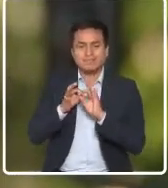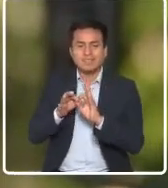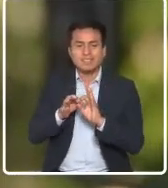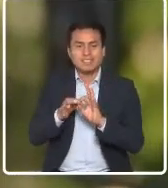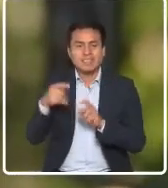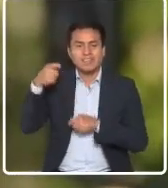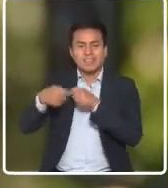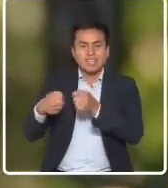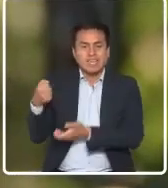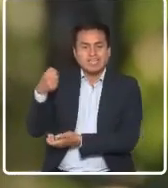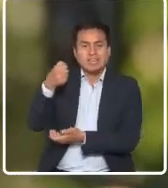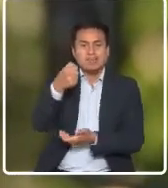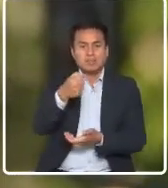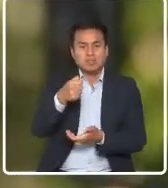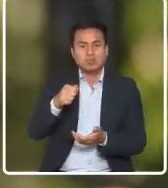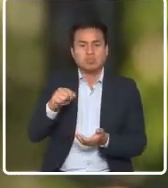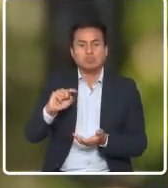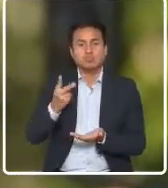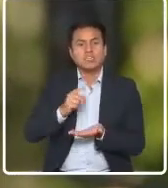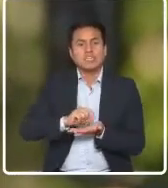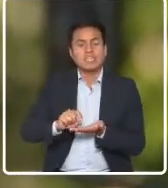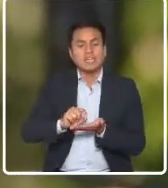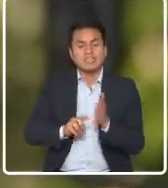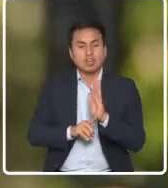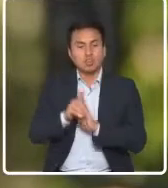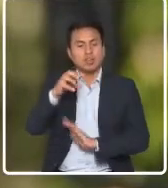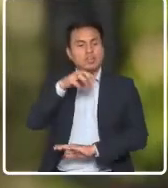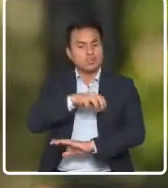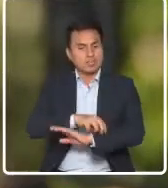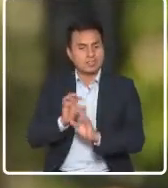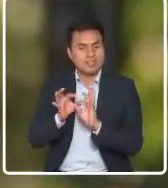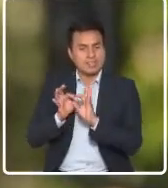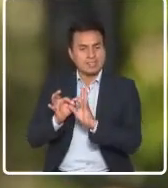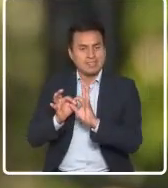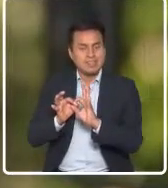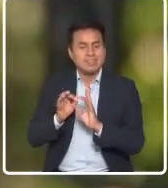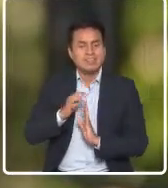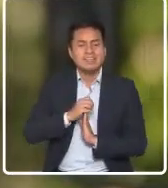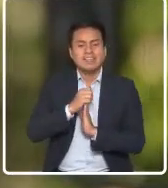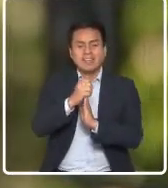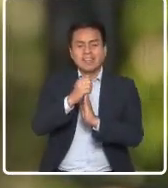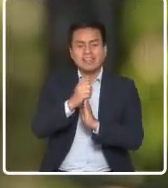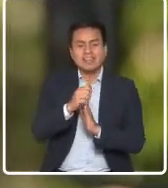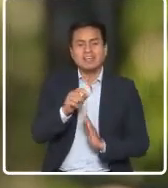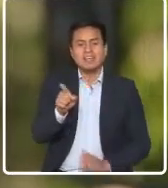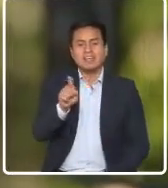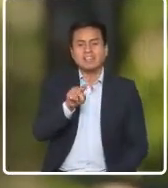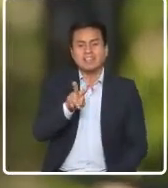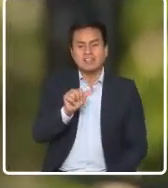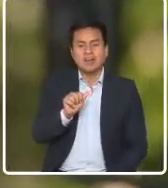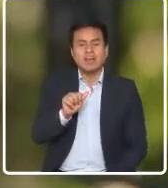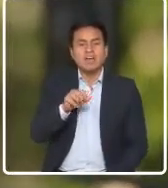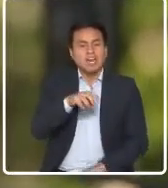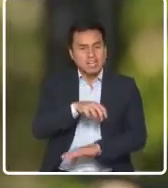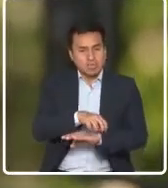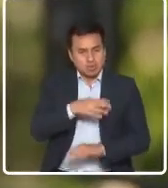gracias al financiamiento de la Subsecretaría de Desarrollo Regional, liderada por Hugo Silva en nuestra región.